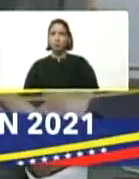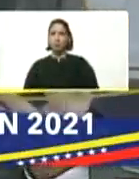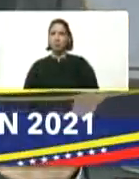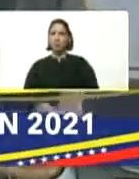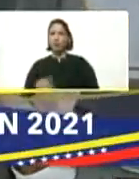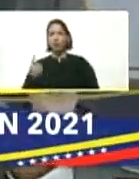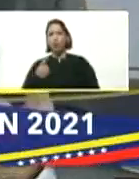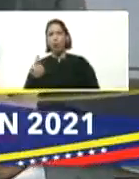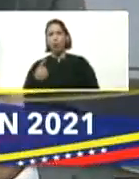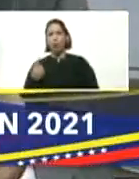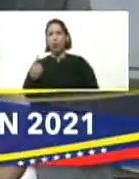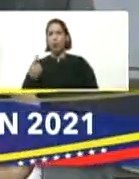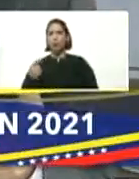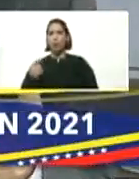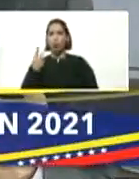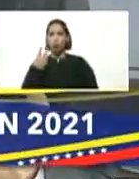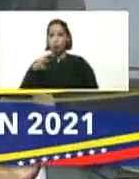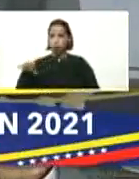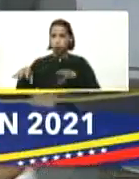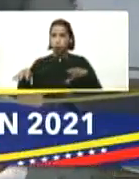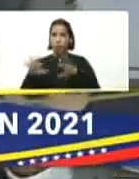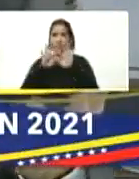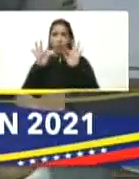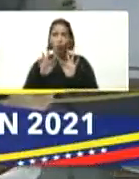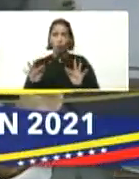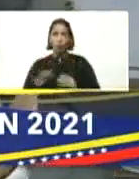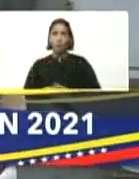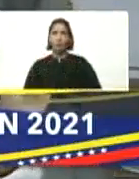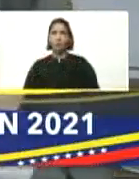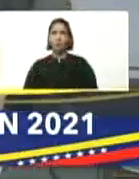son dos plataformas, dos formatos que